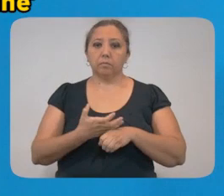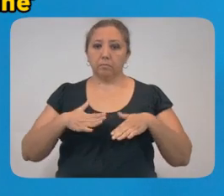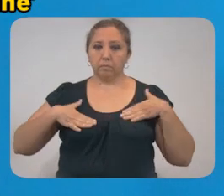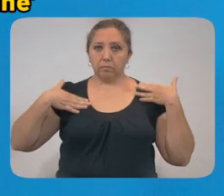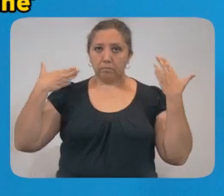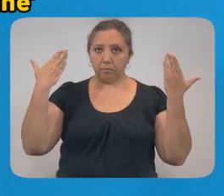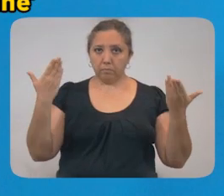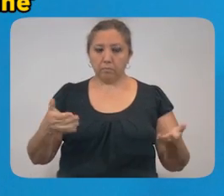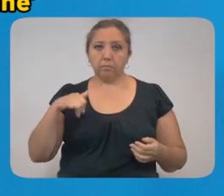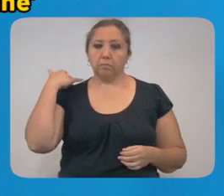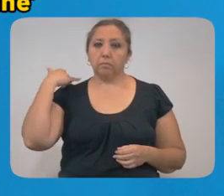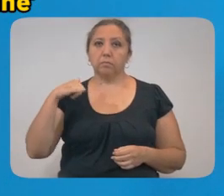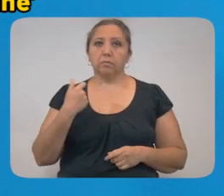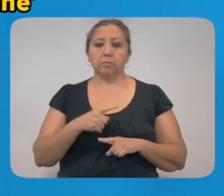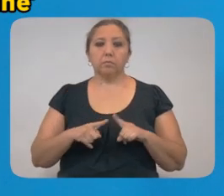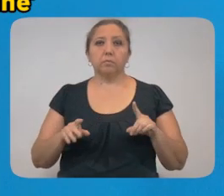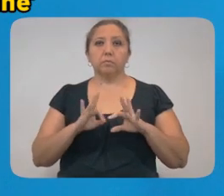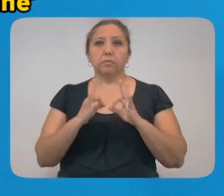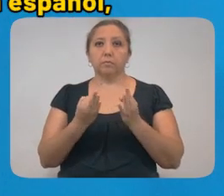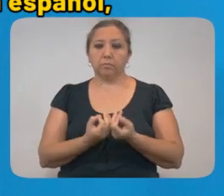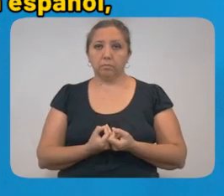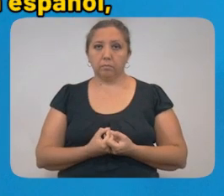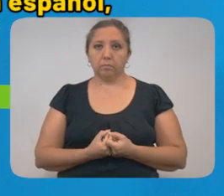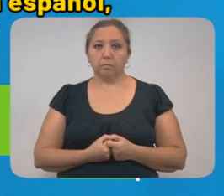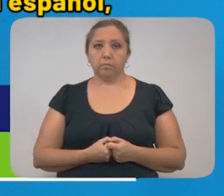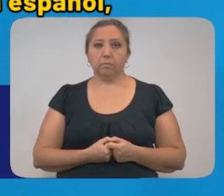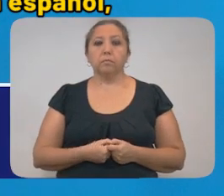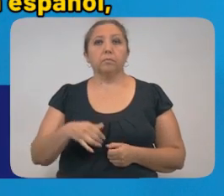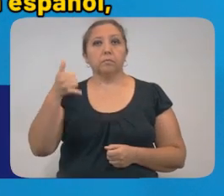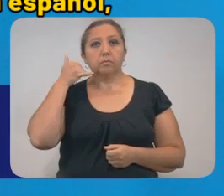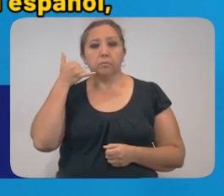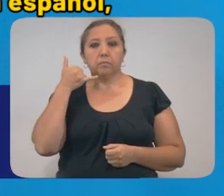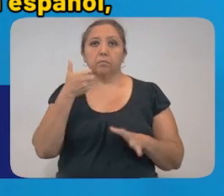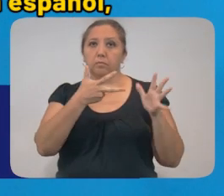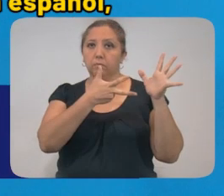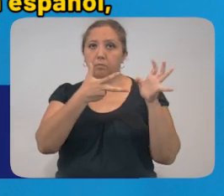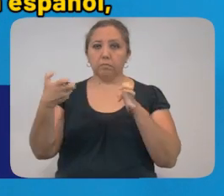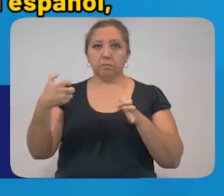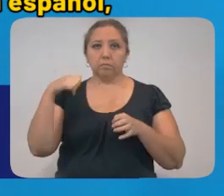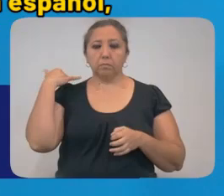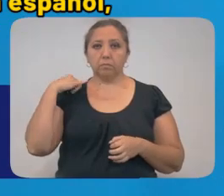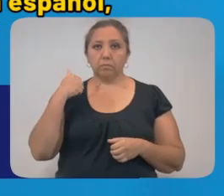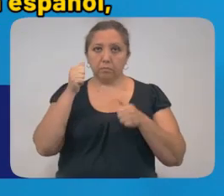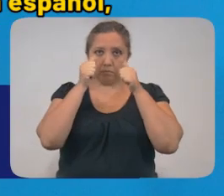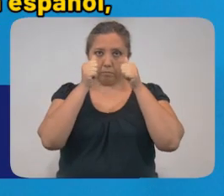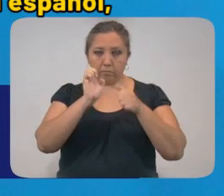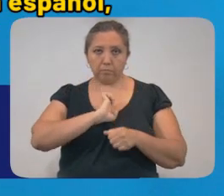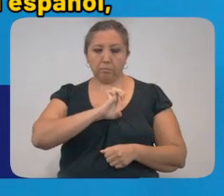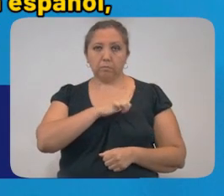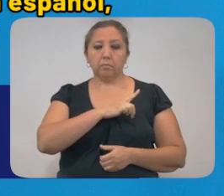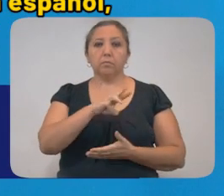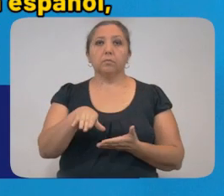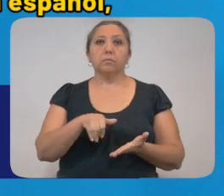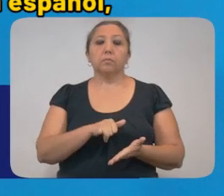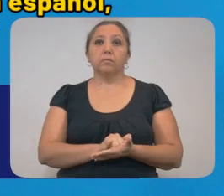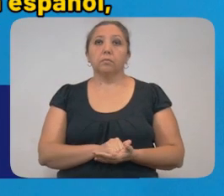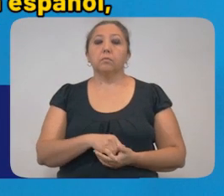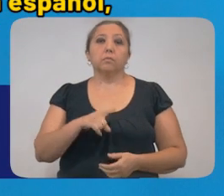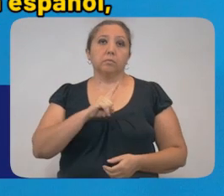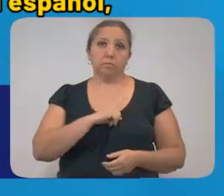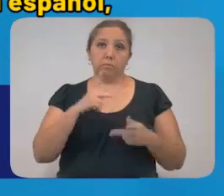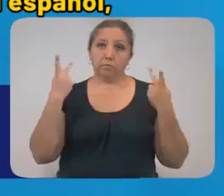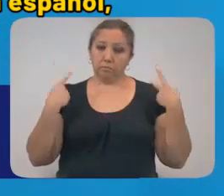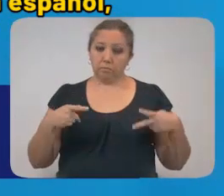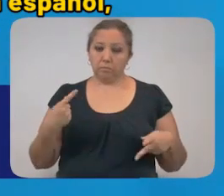puesto a disposición de los yucatecos diversos canales. En la línea telefónica 800 Yucatán se atiende en español y en maya y es para